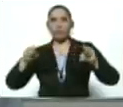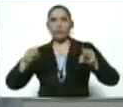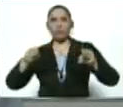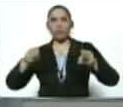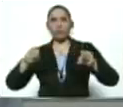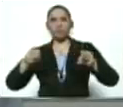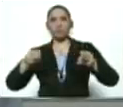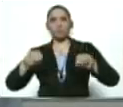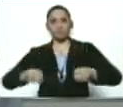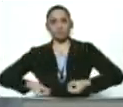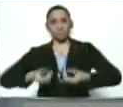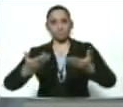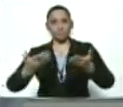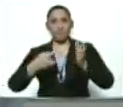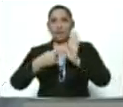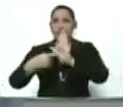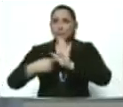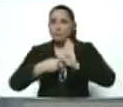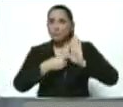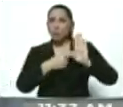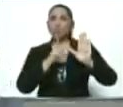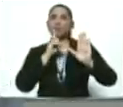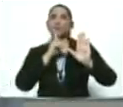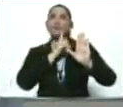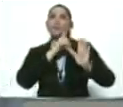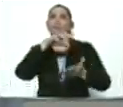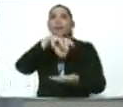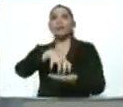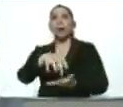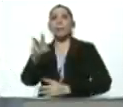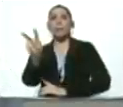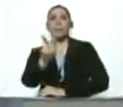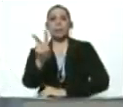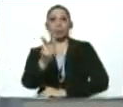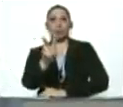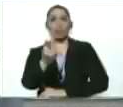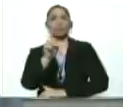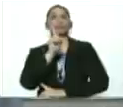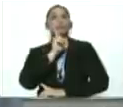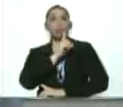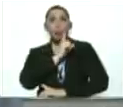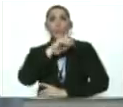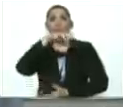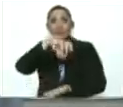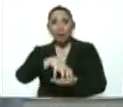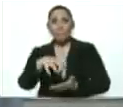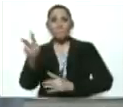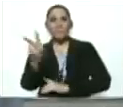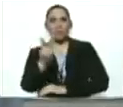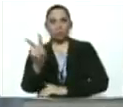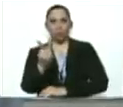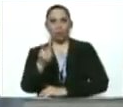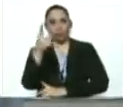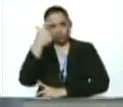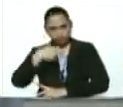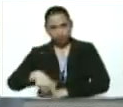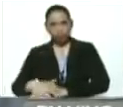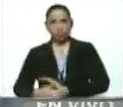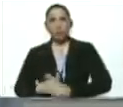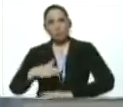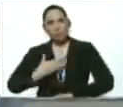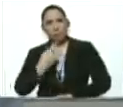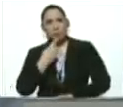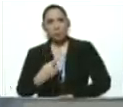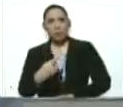colocamos este ejemplo en nombre del Estado venezolano, actuando en nombre de todo el Estado venezolano. Aquí puedo decir